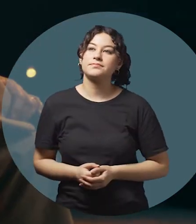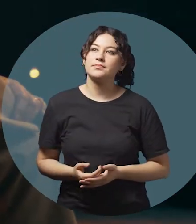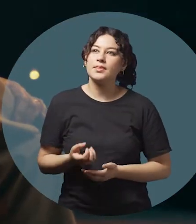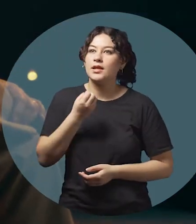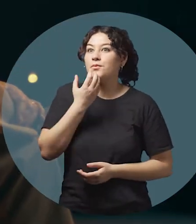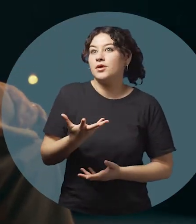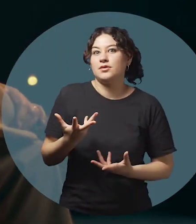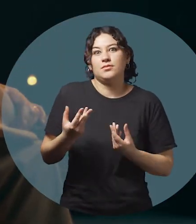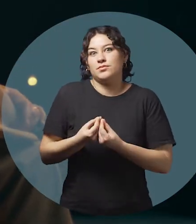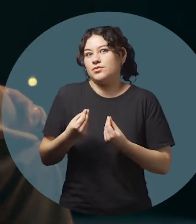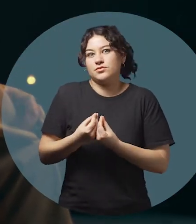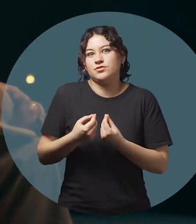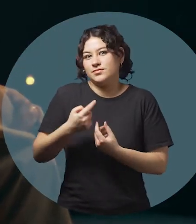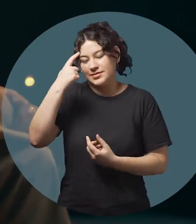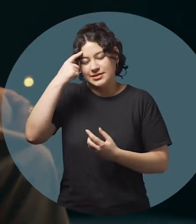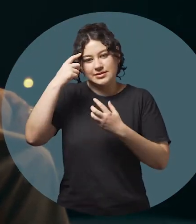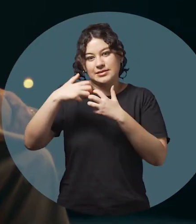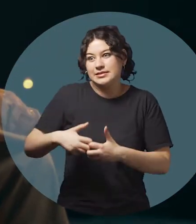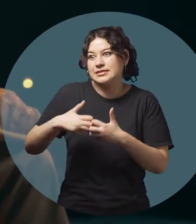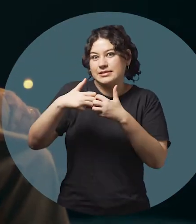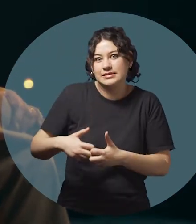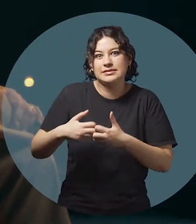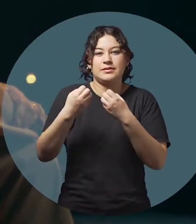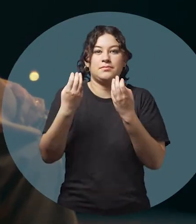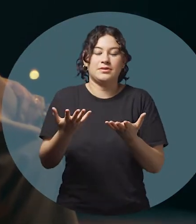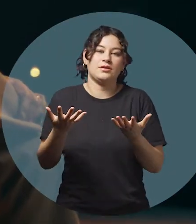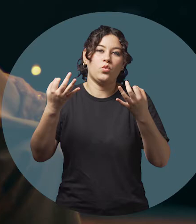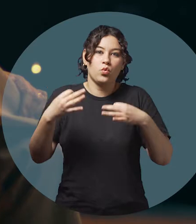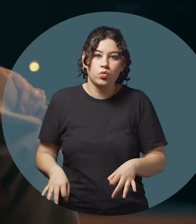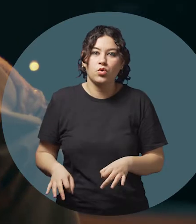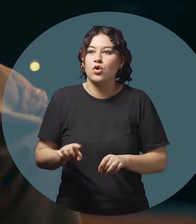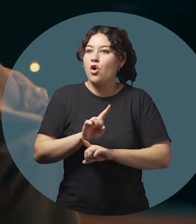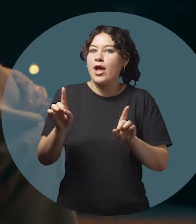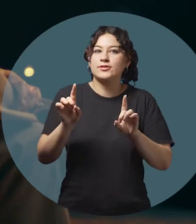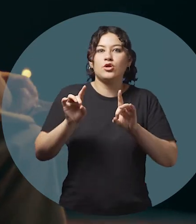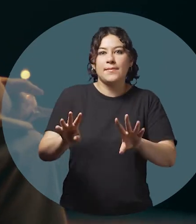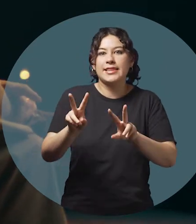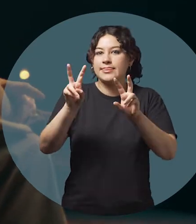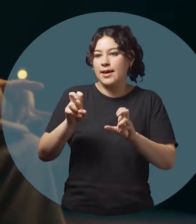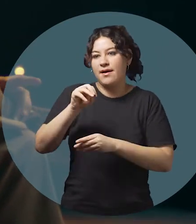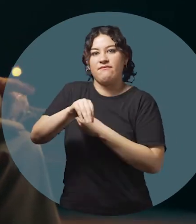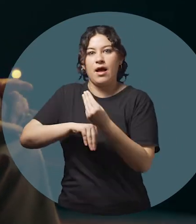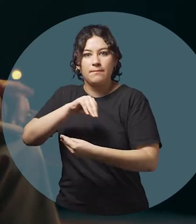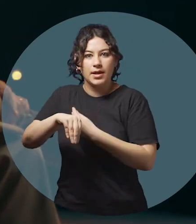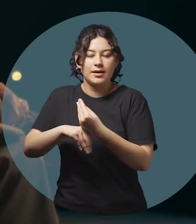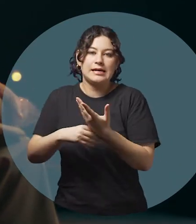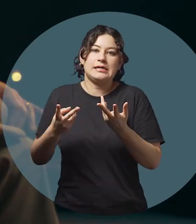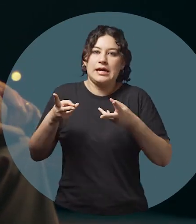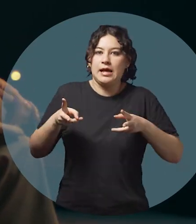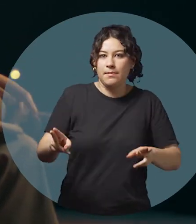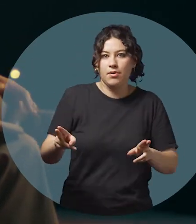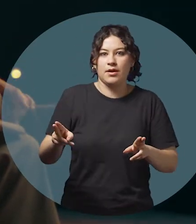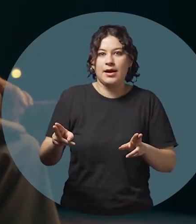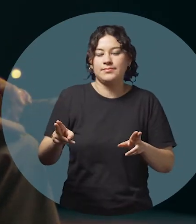Bueno, pasan muchas cosas en la cabeza, ¿no? Porque además no solo es un tema estrictamente familiar, es una